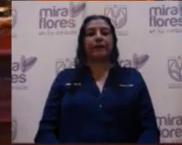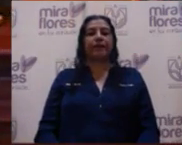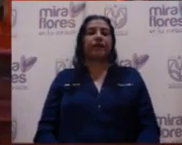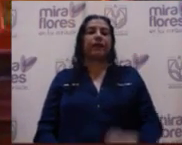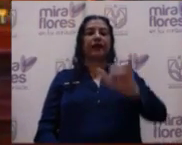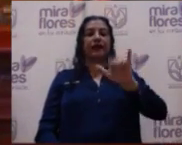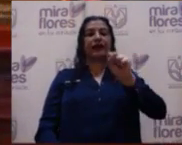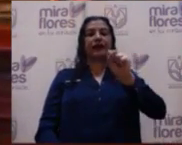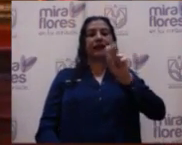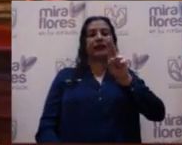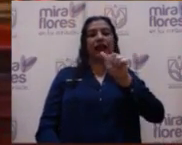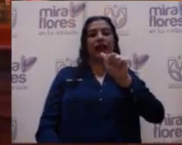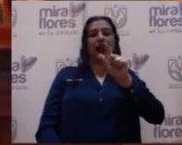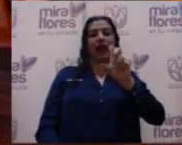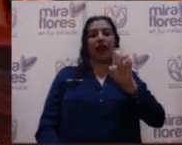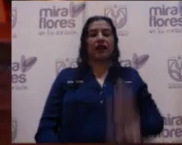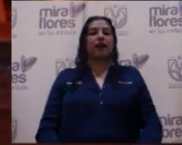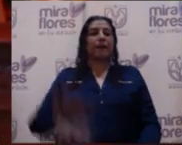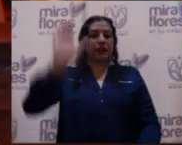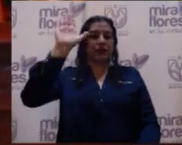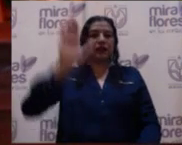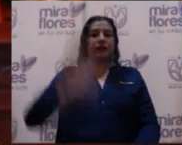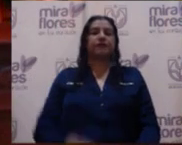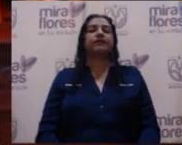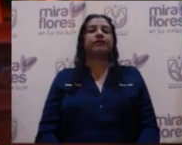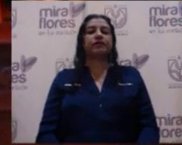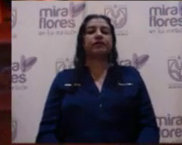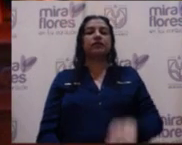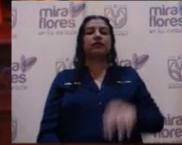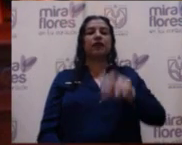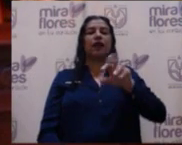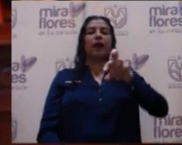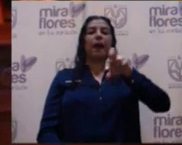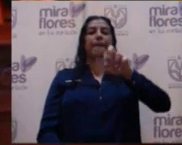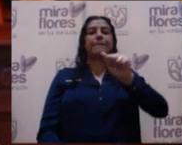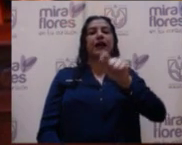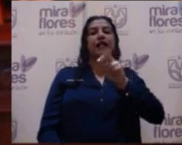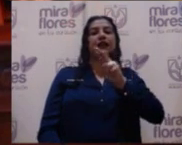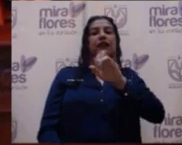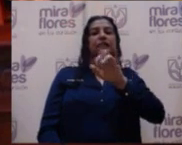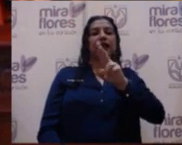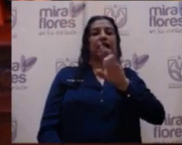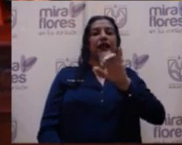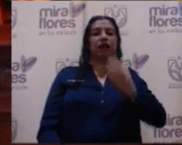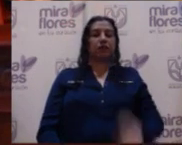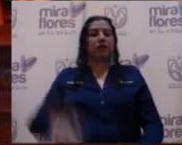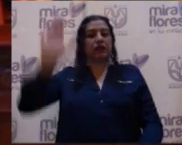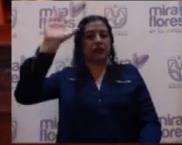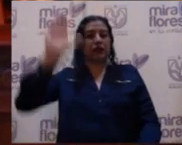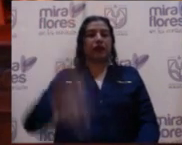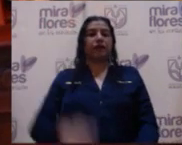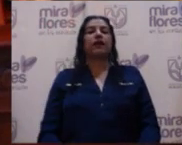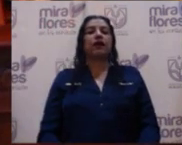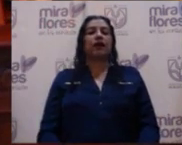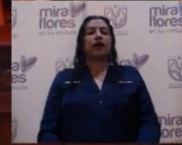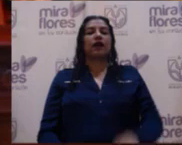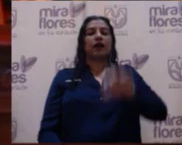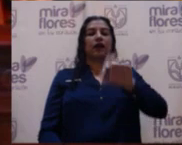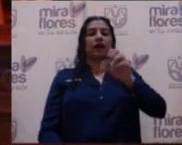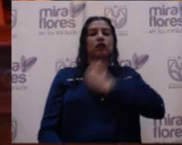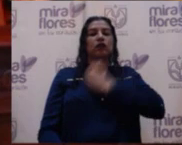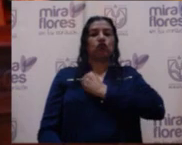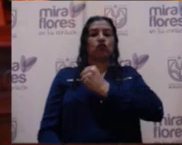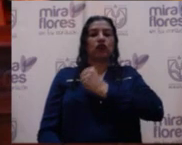Señor Israel Orlando Acuña Wong Coquis. Señora Patricia María del Río Jiménez de Olavide. Señora